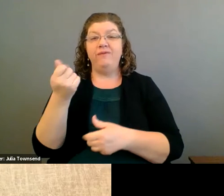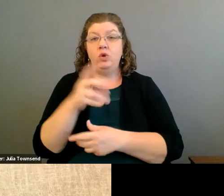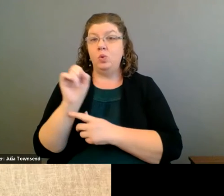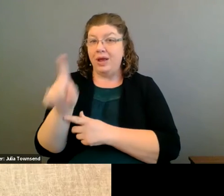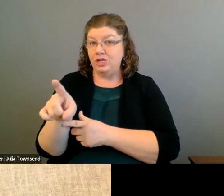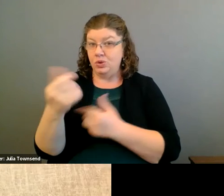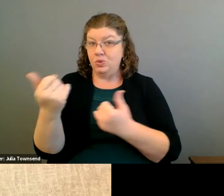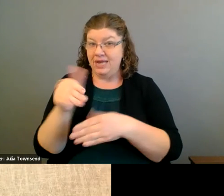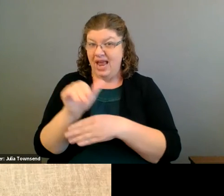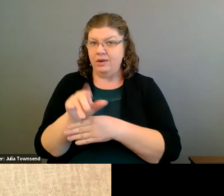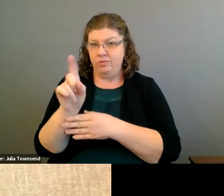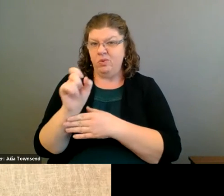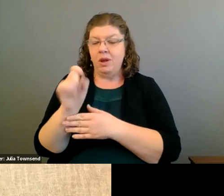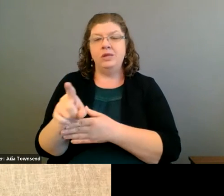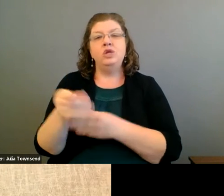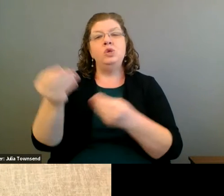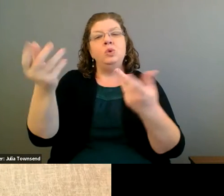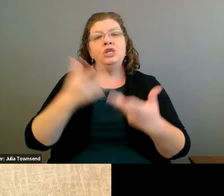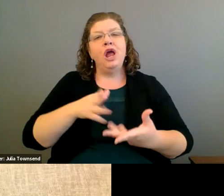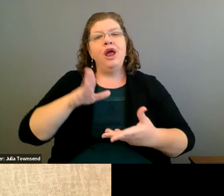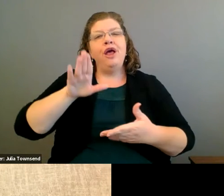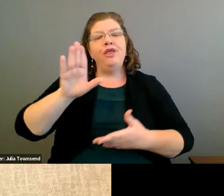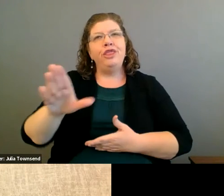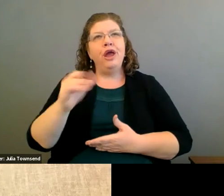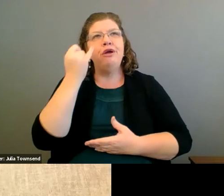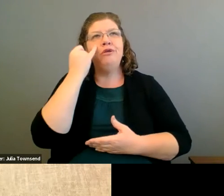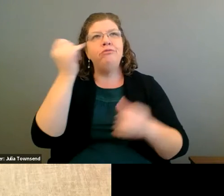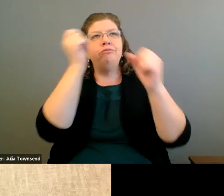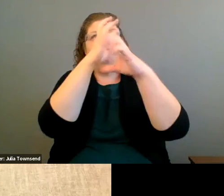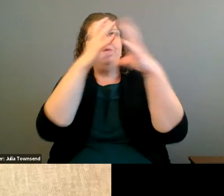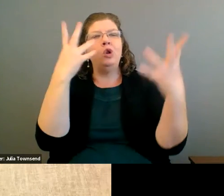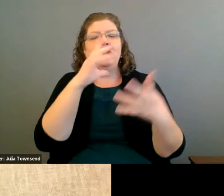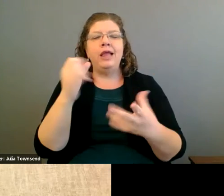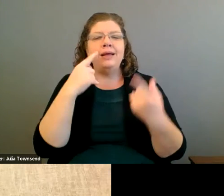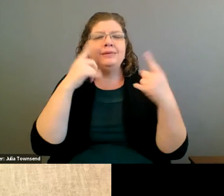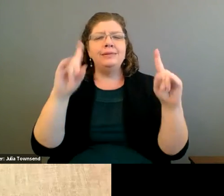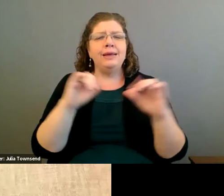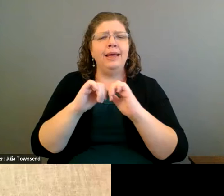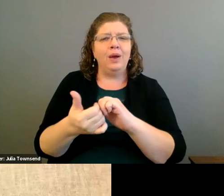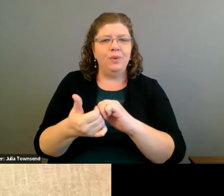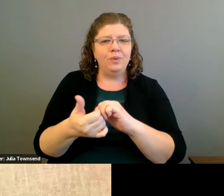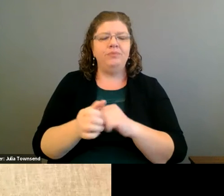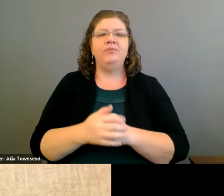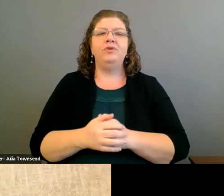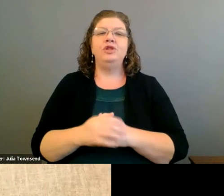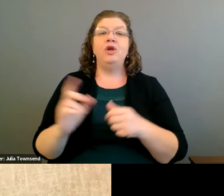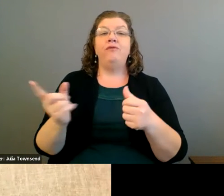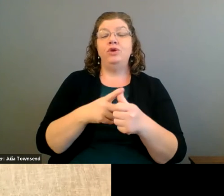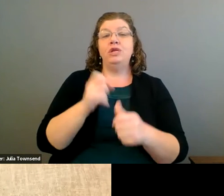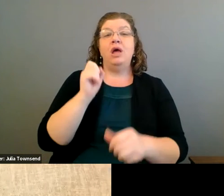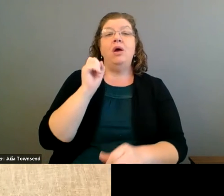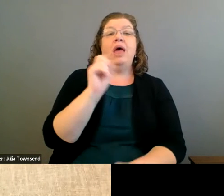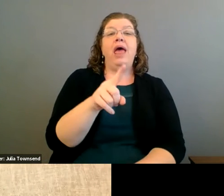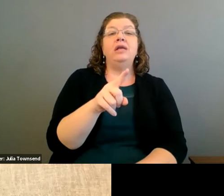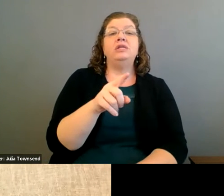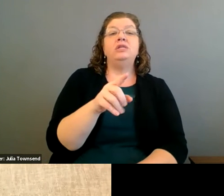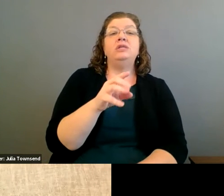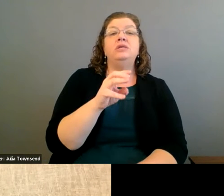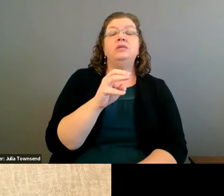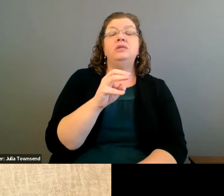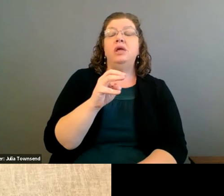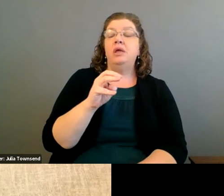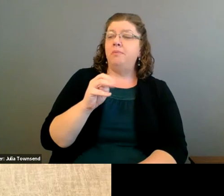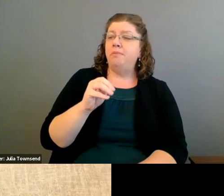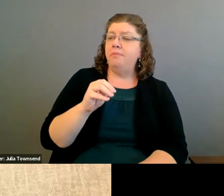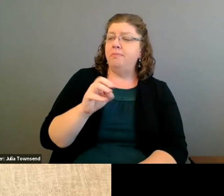siguiente pregunta esta noche y compartan su receta para el éxito. Así que primero vamos a pedirle a la